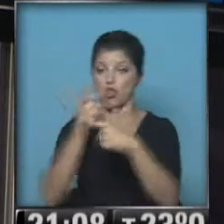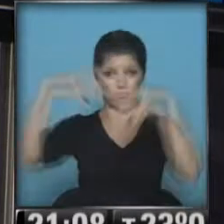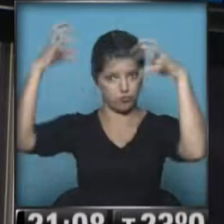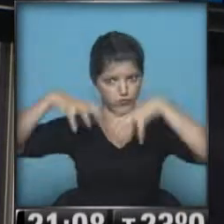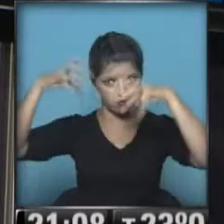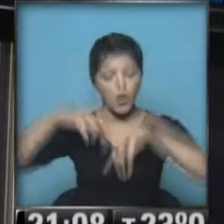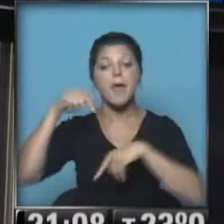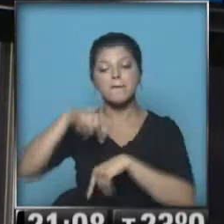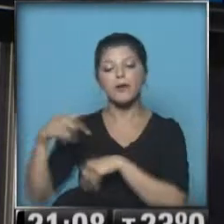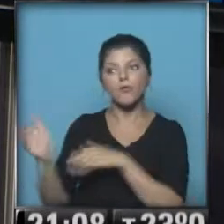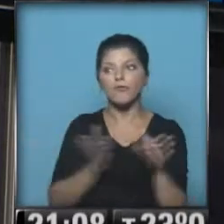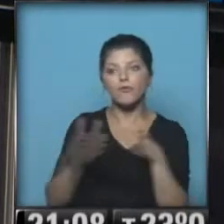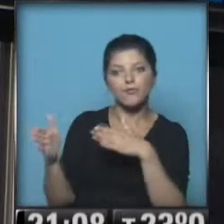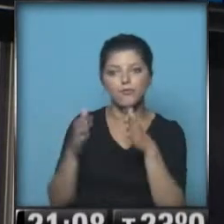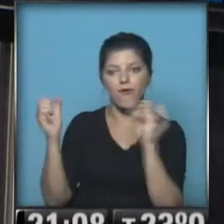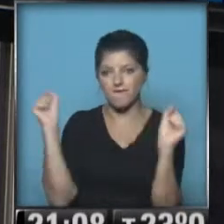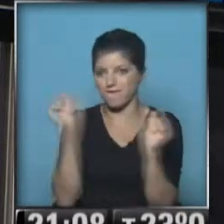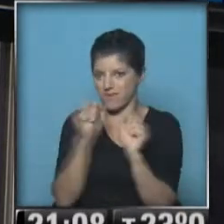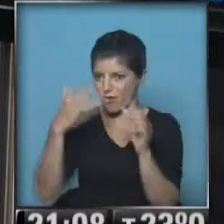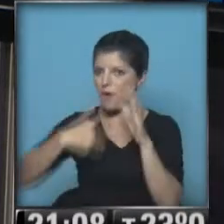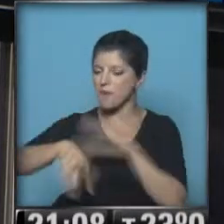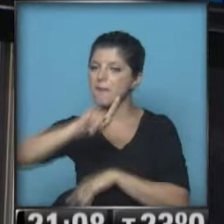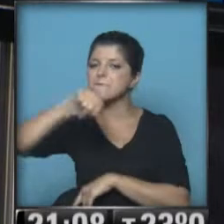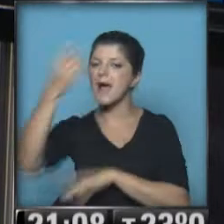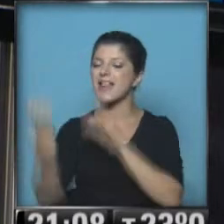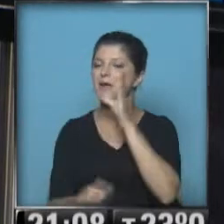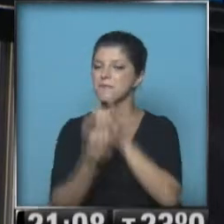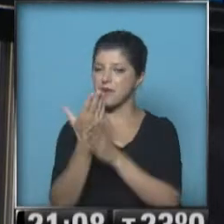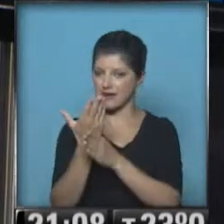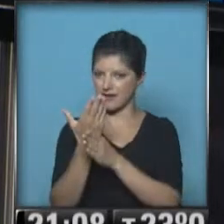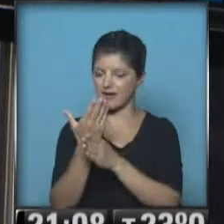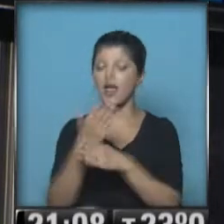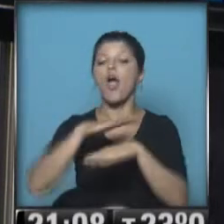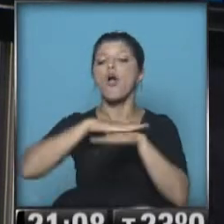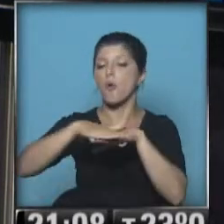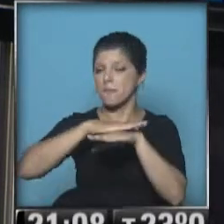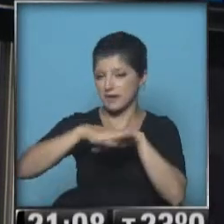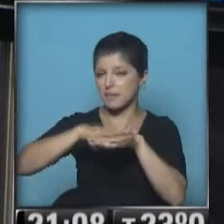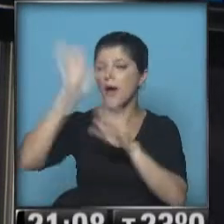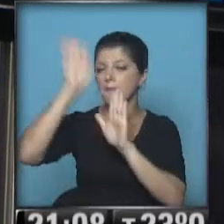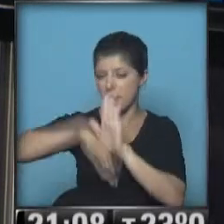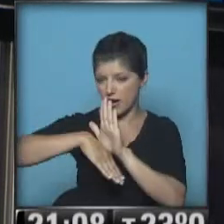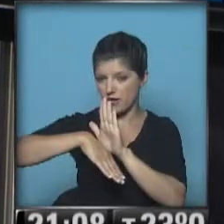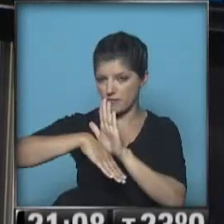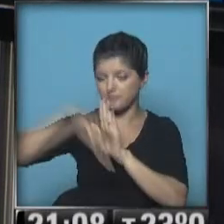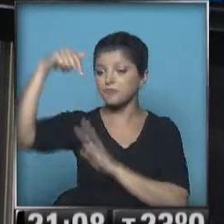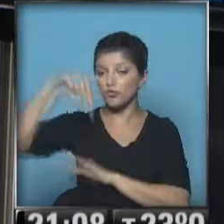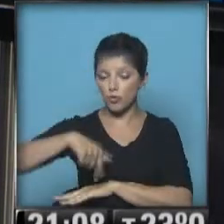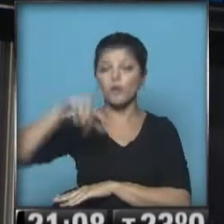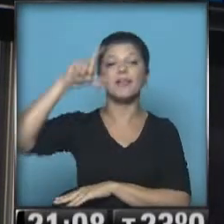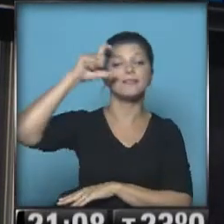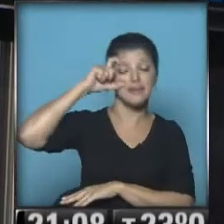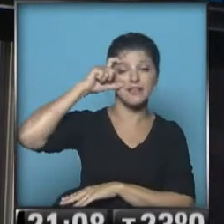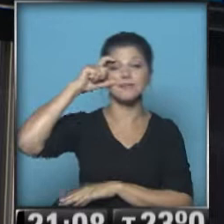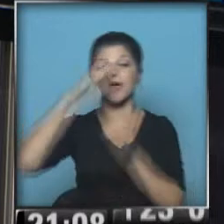aire mucho más fresco y esto se va a sentir en las primeras horas del día martes con mínimas bastante bajas en el extremo sur de la región con mínimas de 10